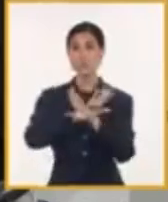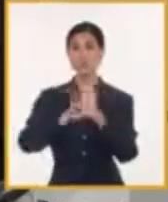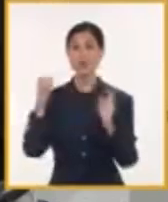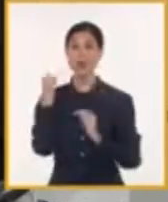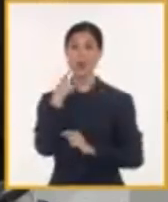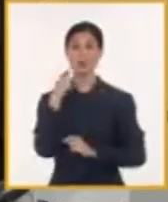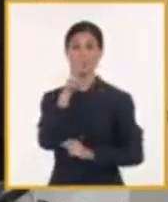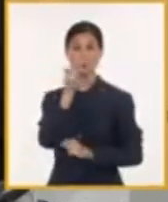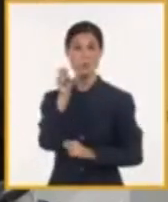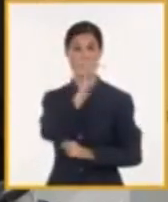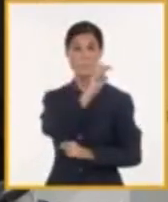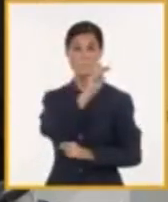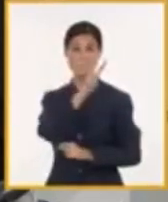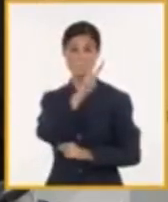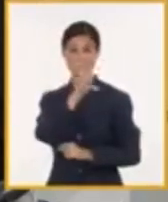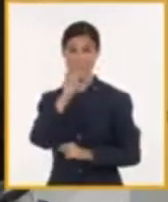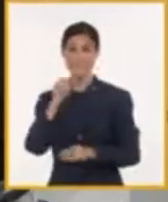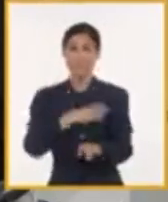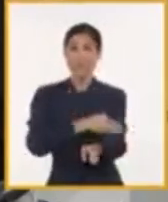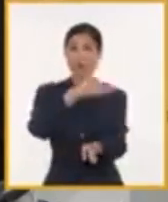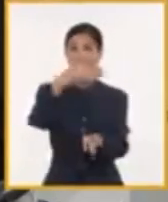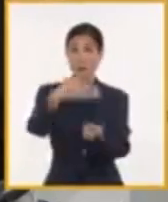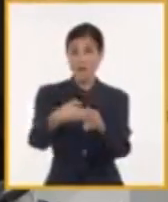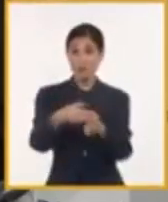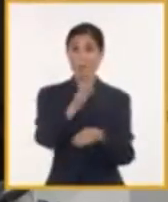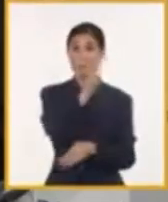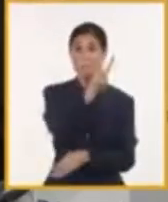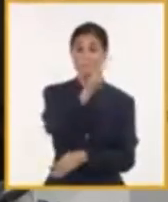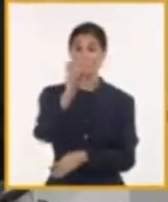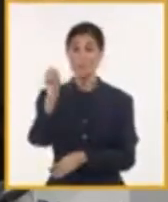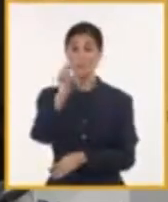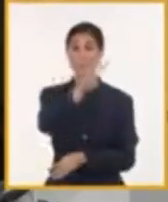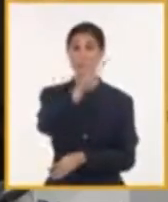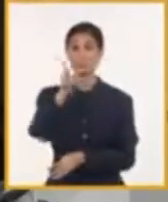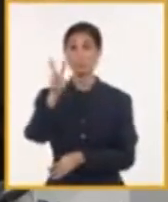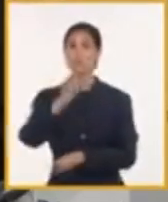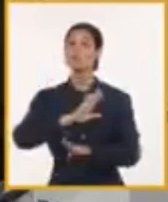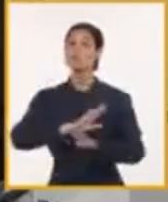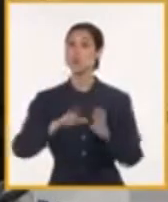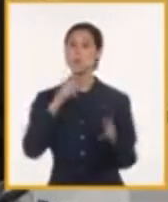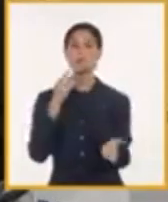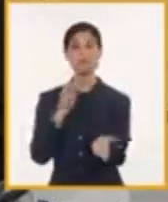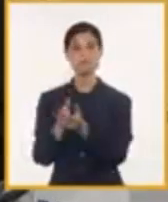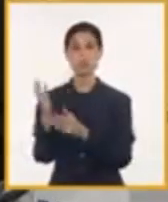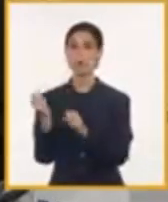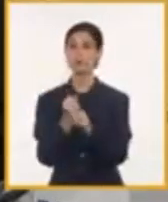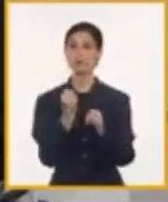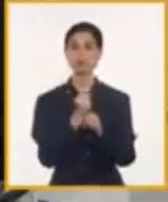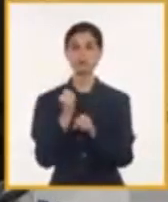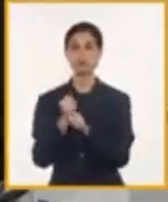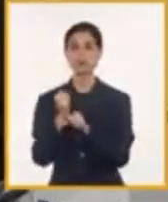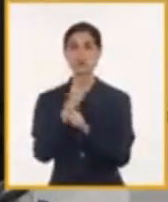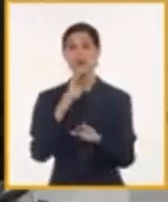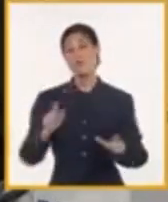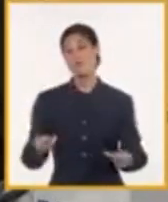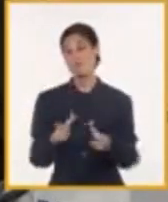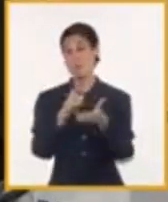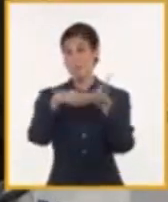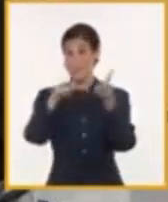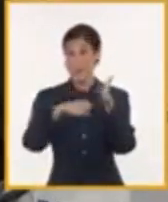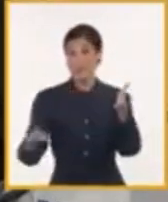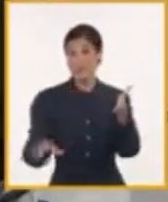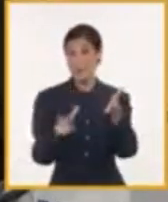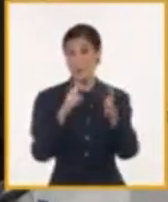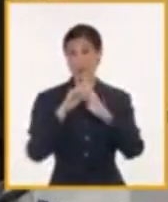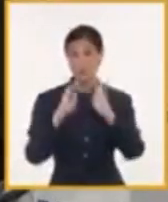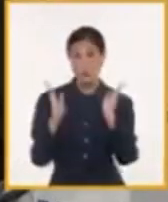2020 y desde 2022 respectivamente. Y esas dos actividades, a pesar de que no cumplen su plan de producción, con